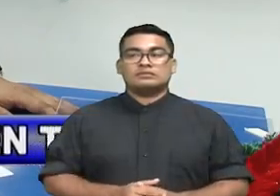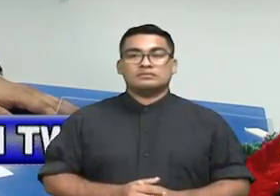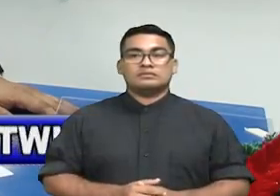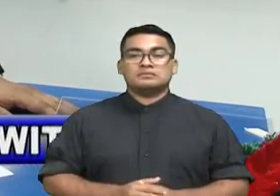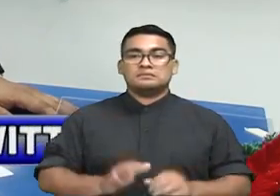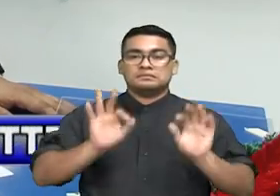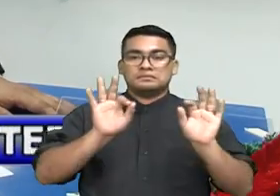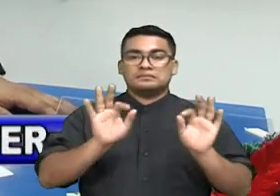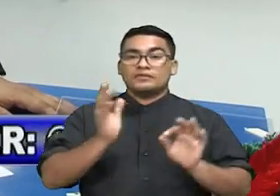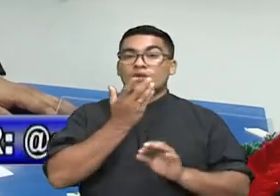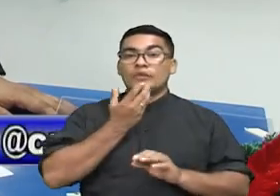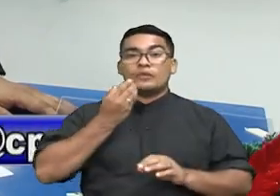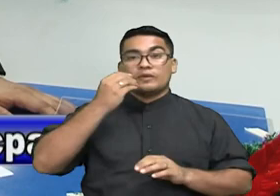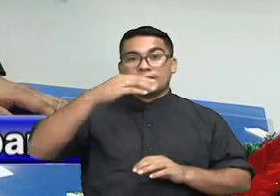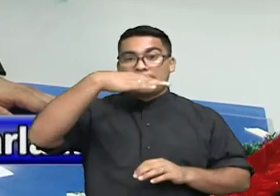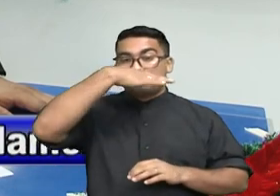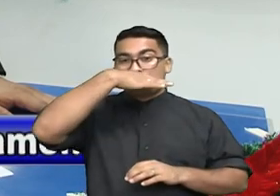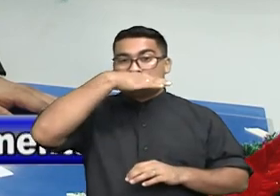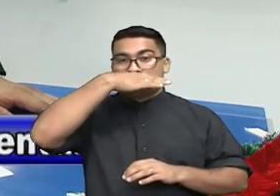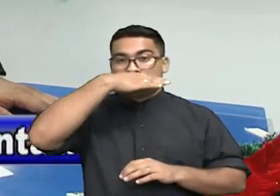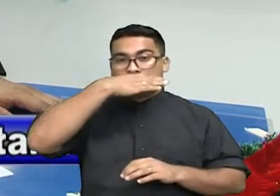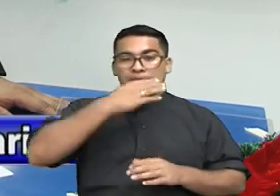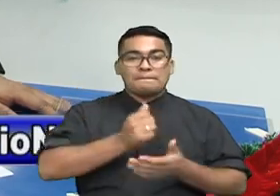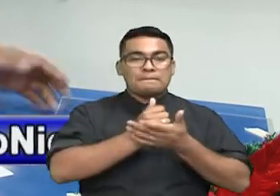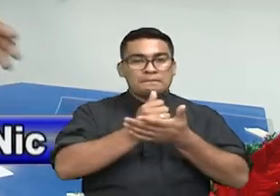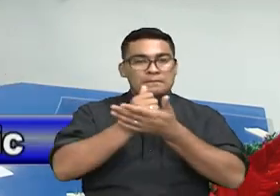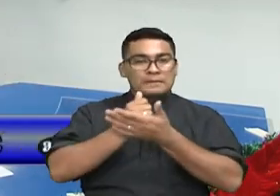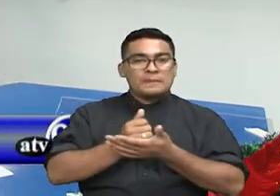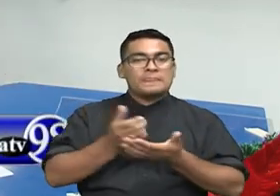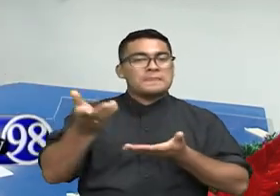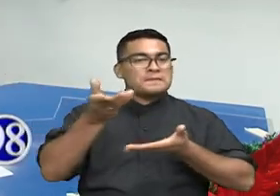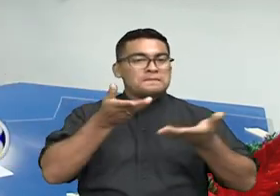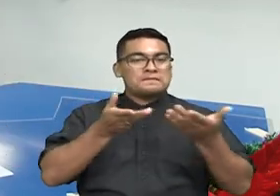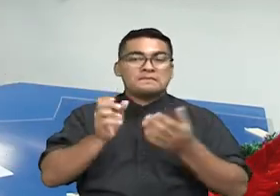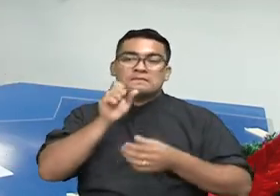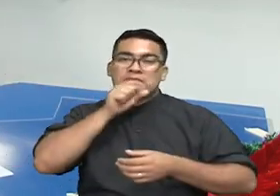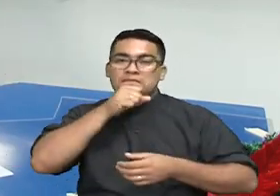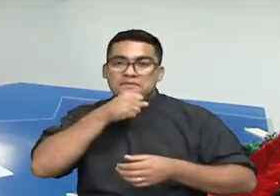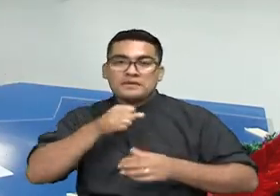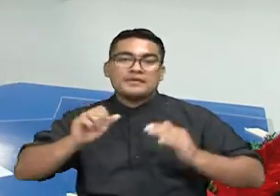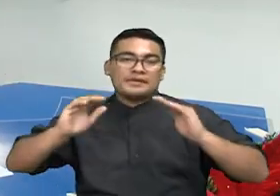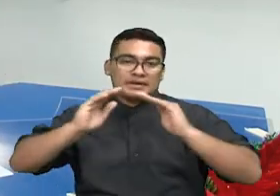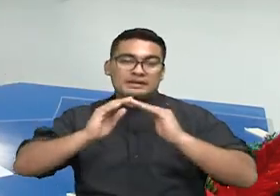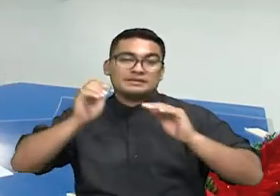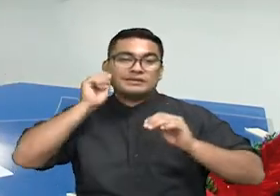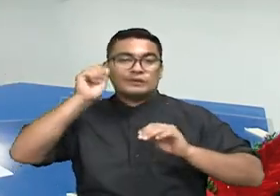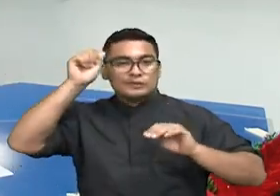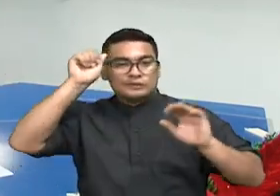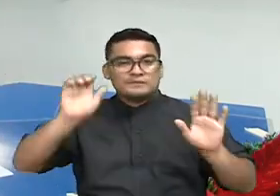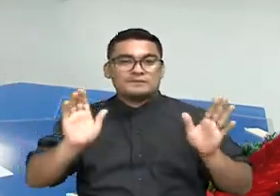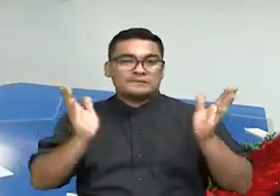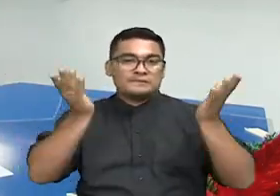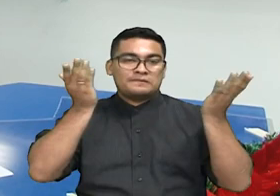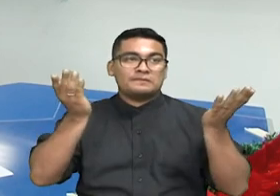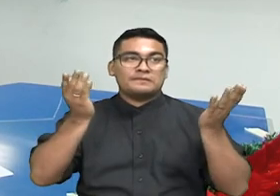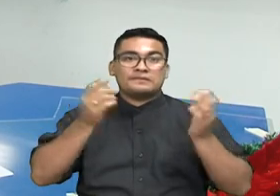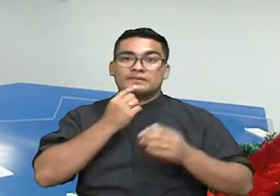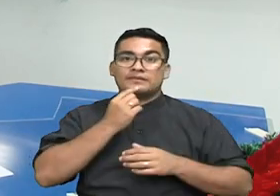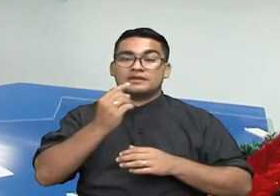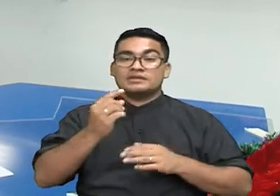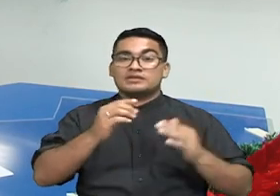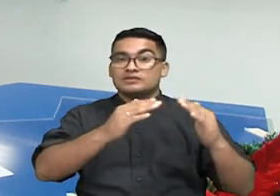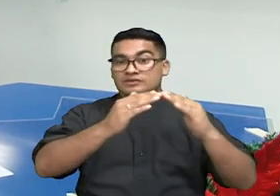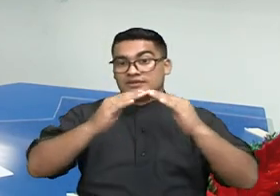Y bien, la Juventud Sandinista, a través de la Promotoría Solidaria, compartió con ancianitos de la Casa del Adulto Mayor de la Casa Club de Ciudad